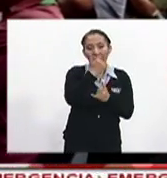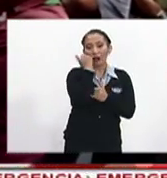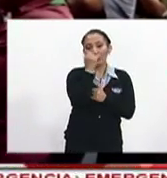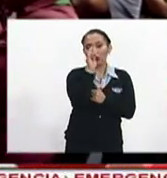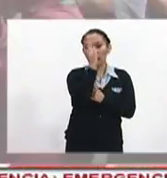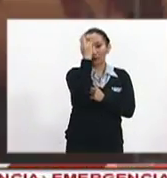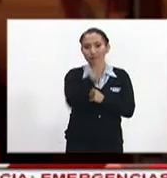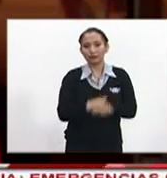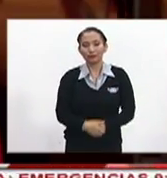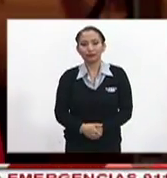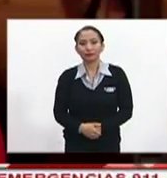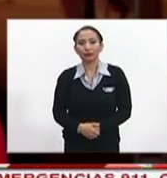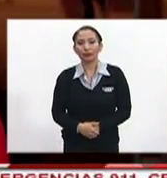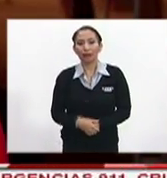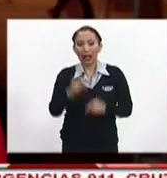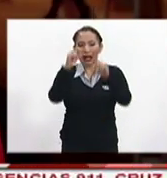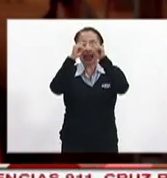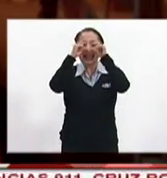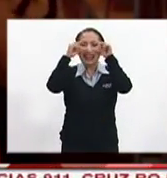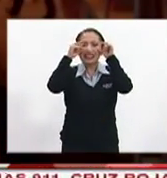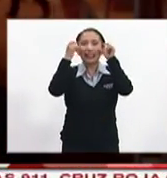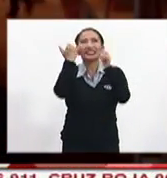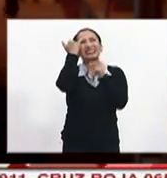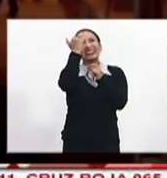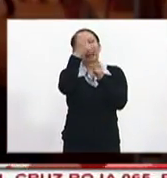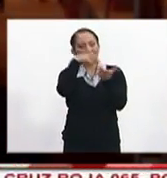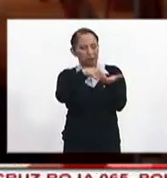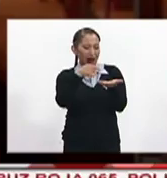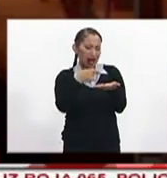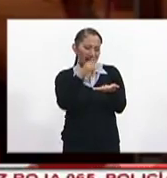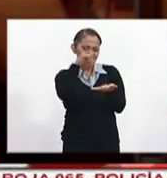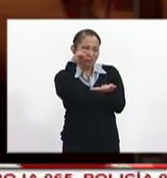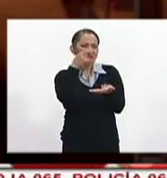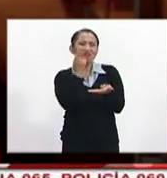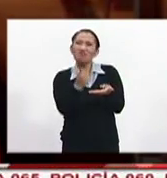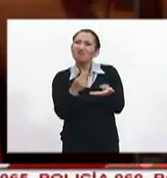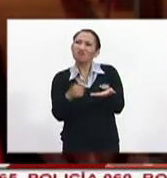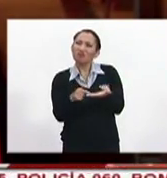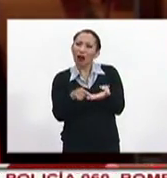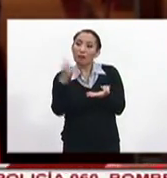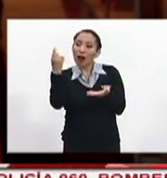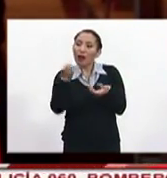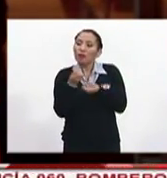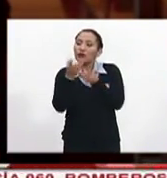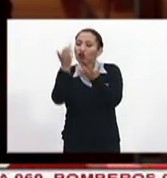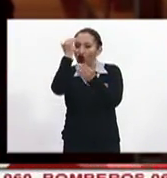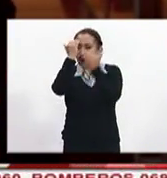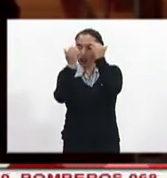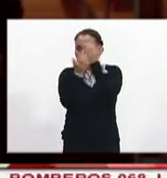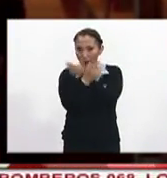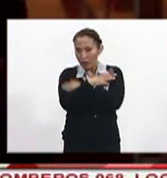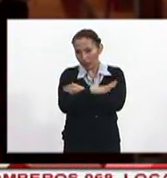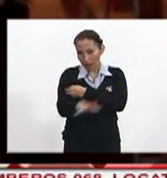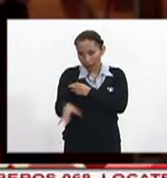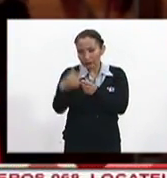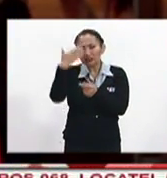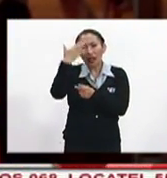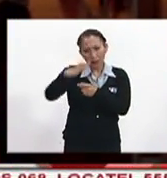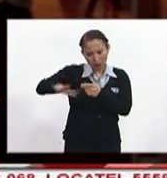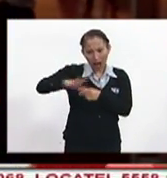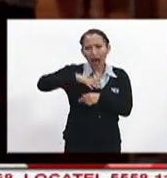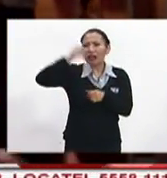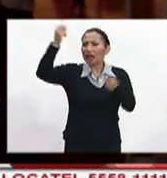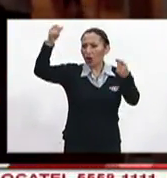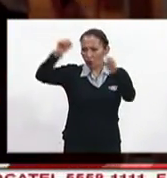alumnos de la UNAM. Pues los lentes nacen como una idea para poder compartir el conocimiento en general. Sabemos que